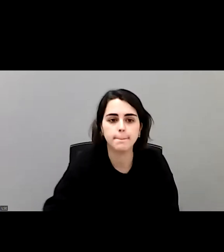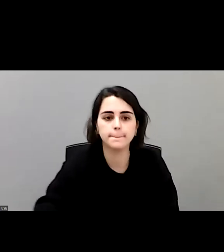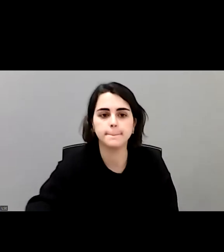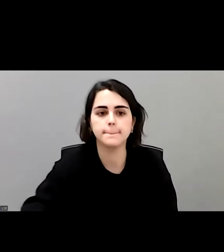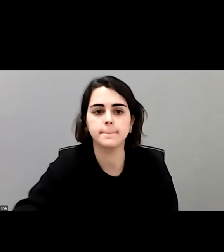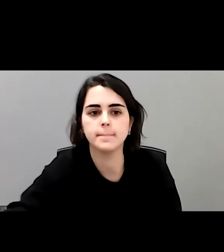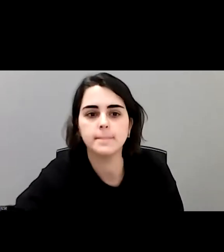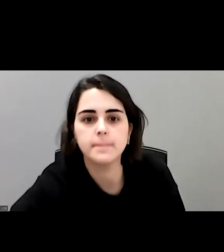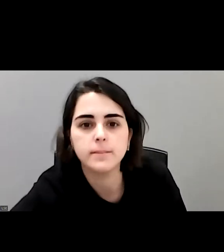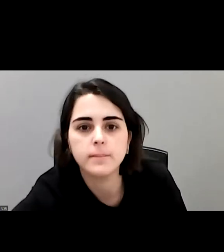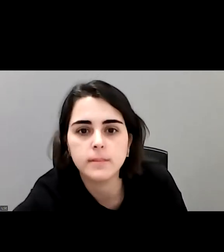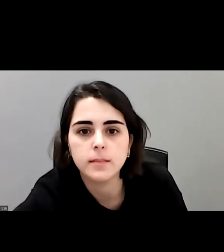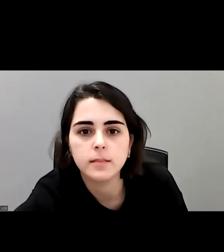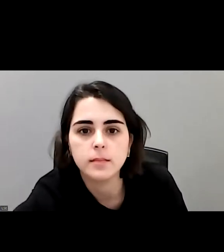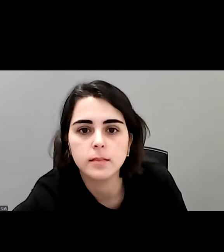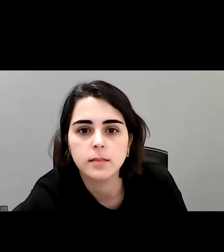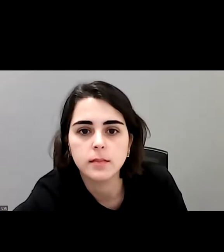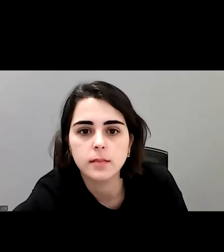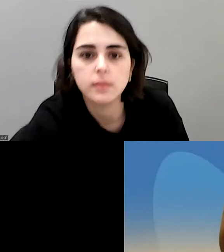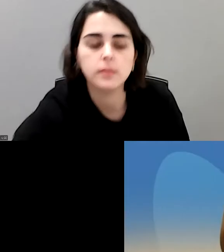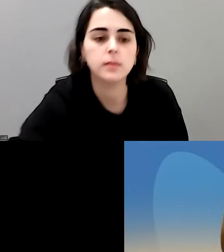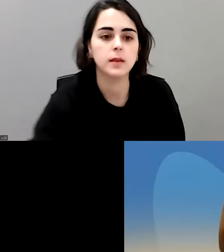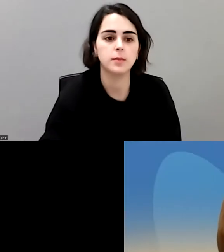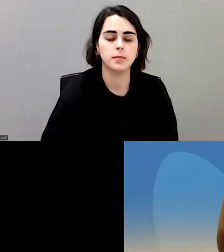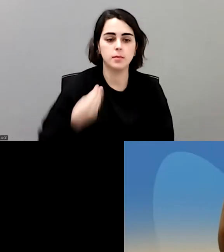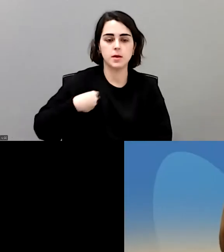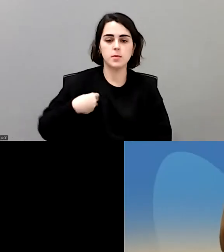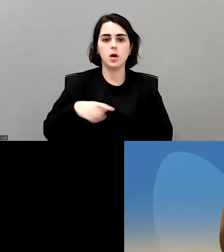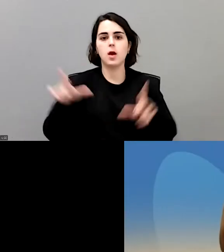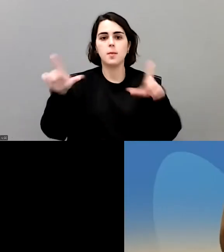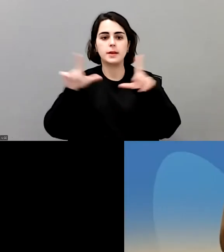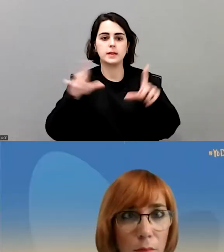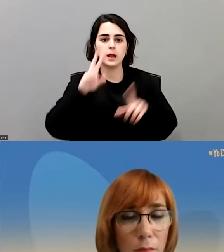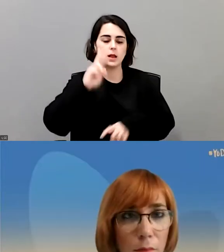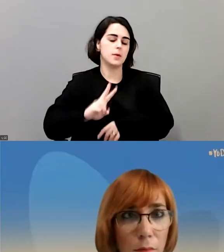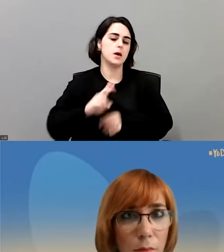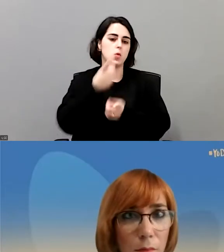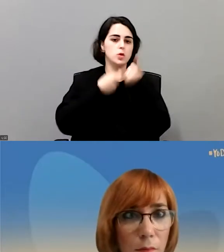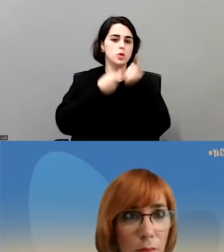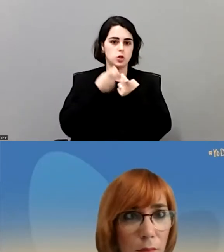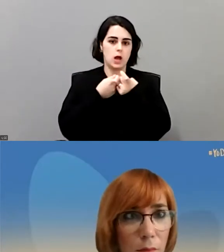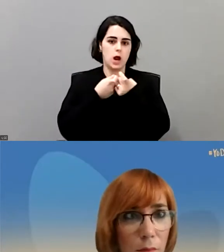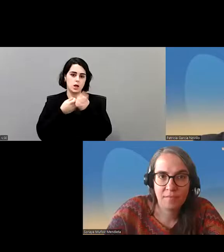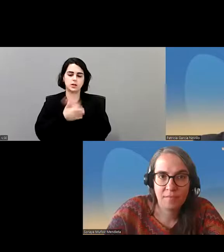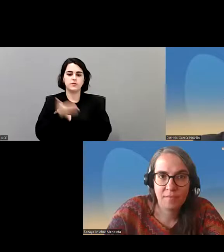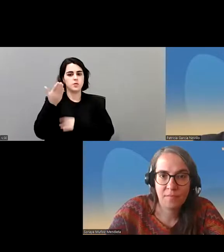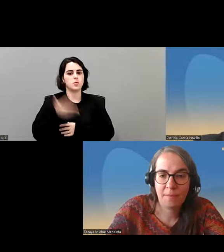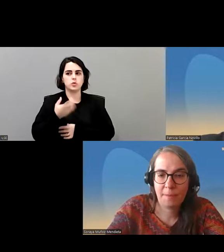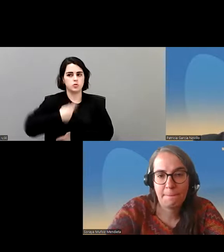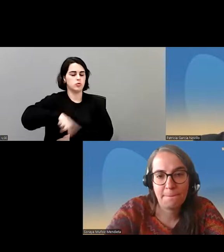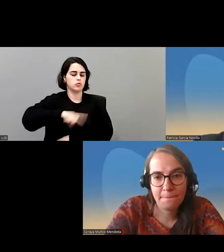Sí, como dicen mis compañeras, en pantalla os va a ir saliendo el cuestionario, que es muy importante para nosotras,